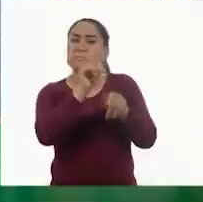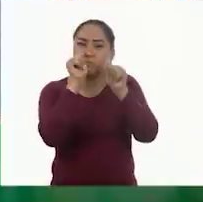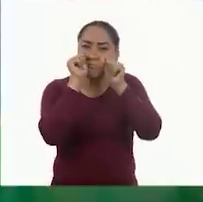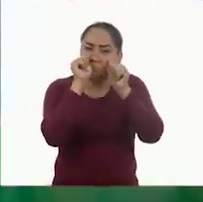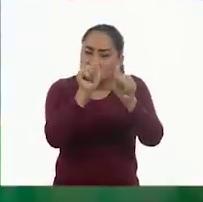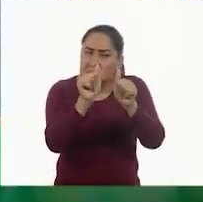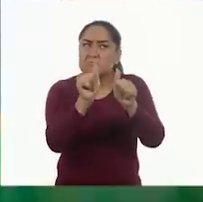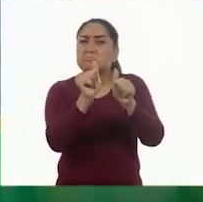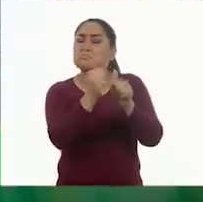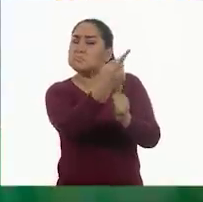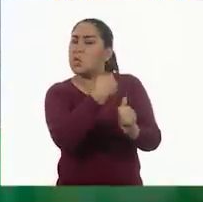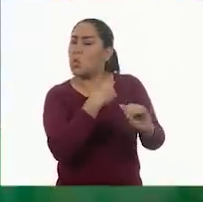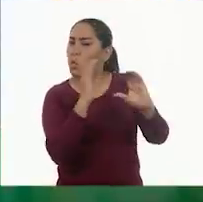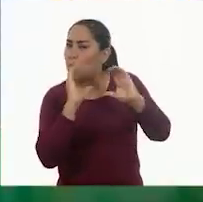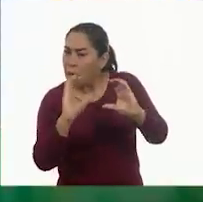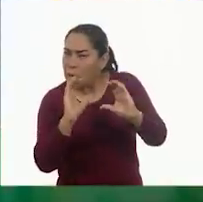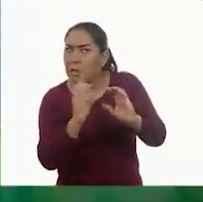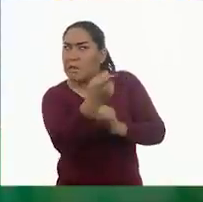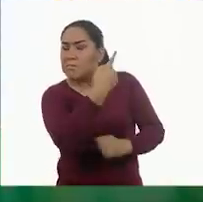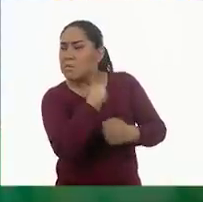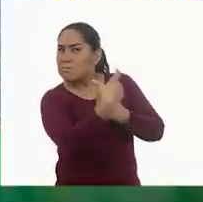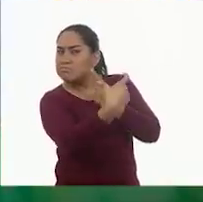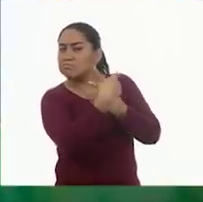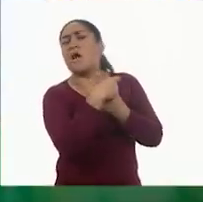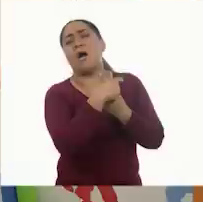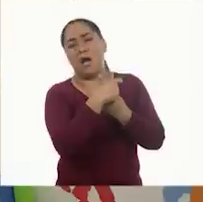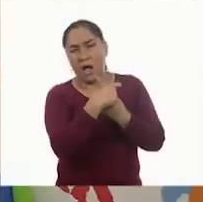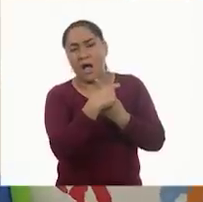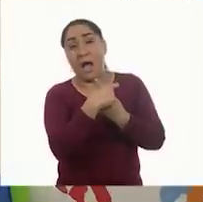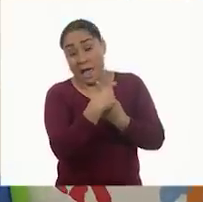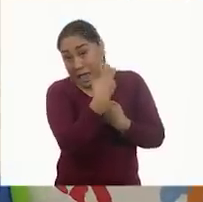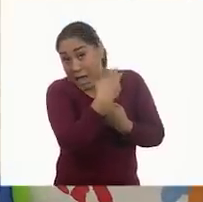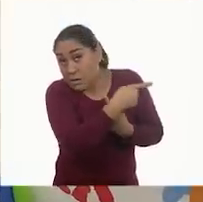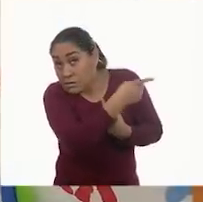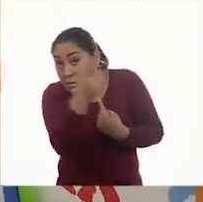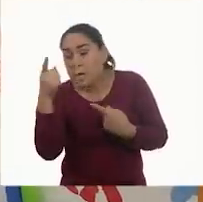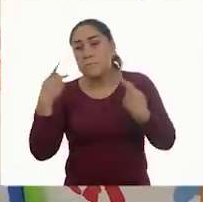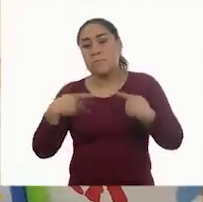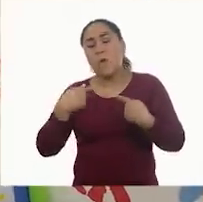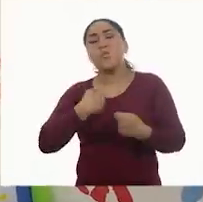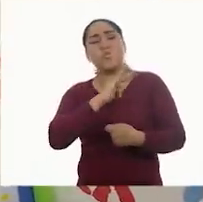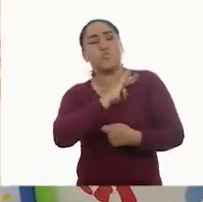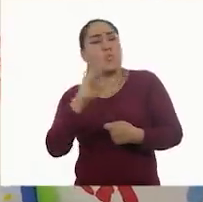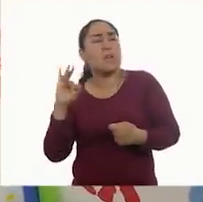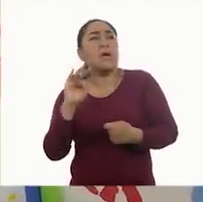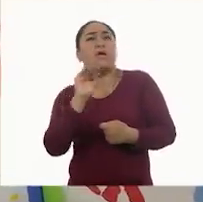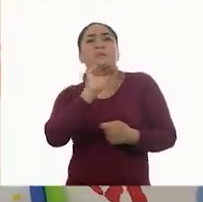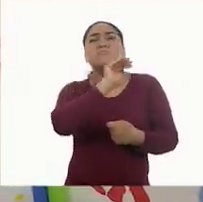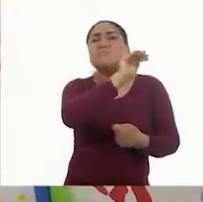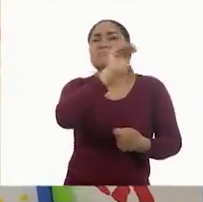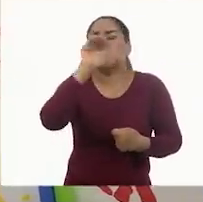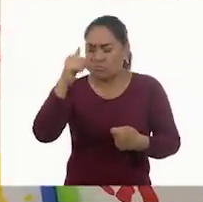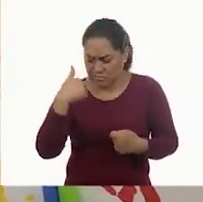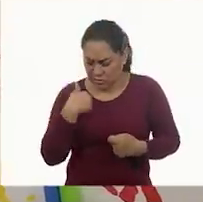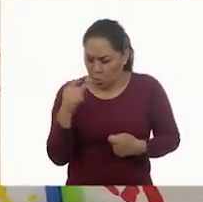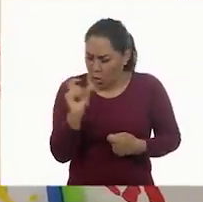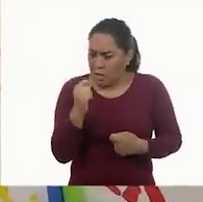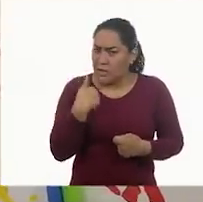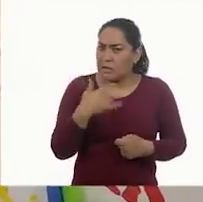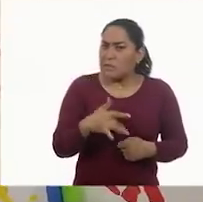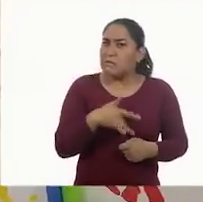que nos cuidan, que nos protegen? Porque son a las personas a las que les vamos a poder decir precisamente cuándo o en qué